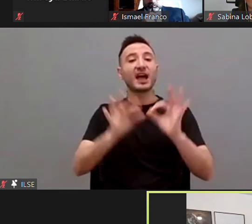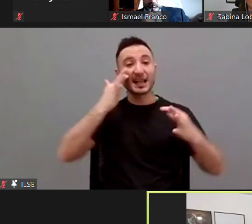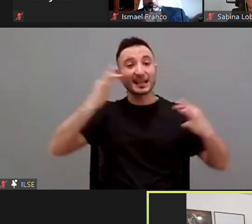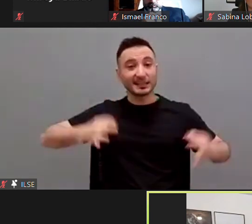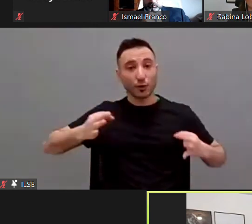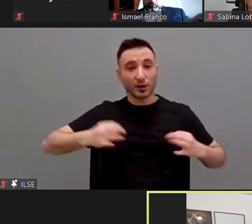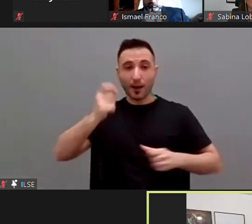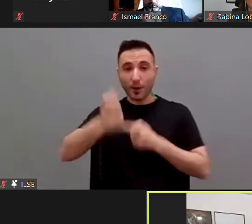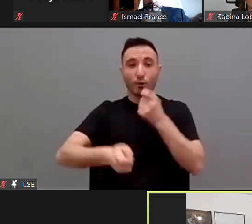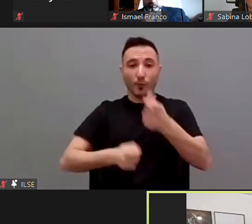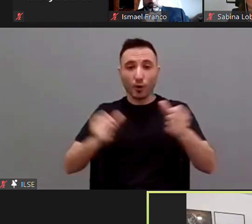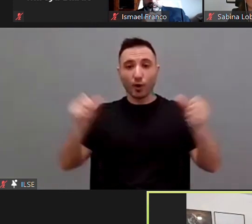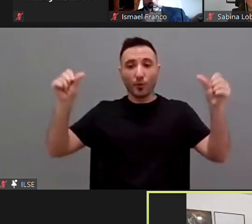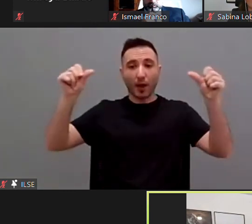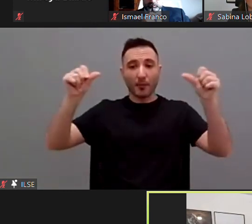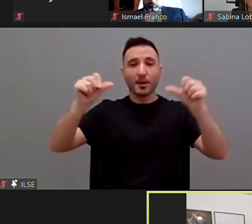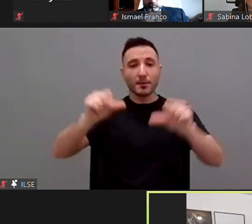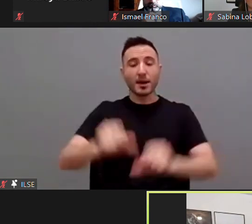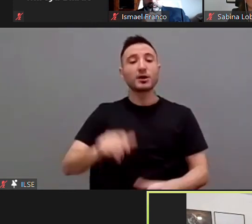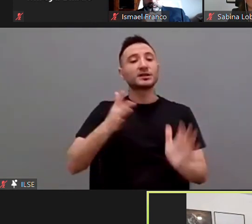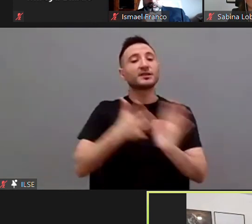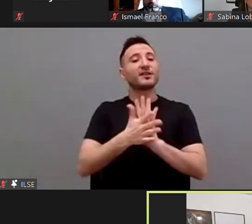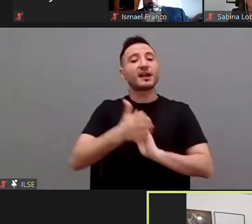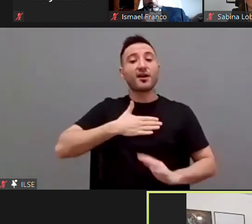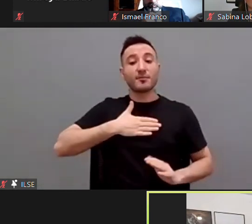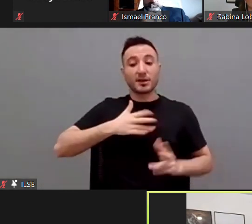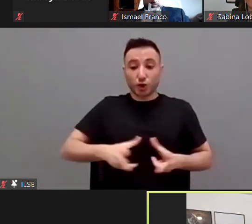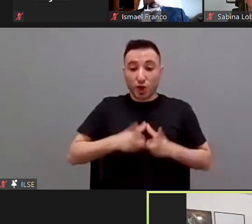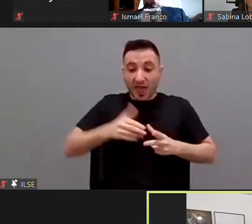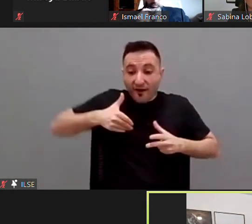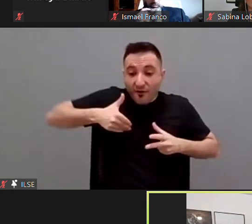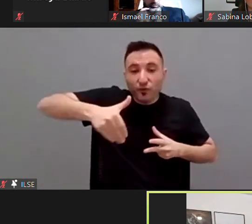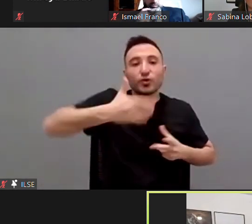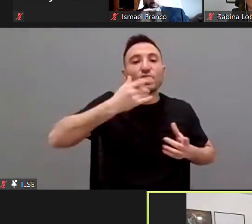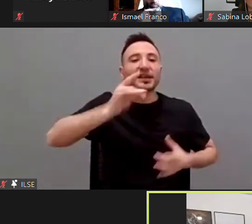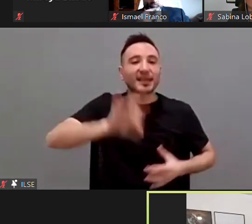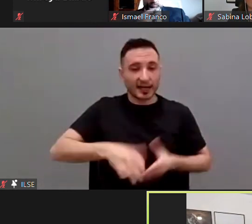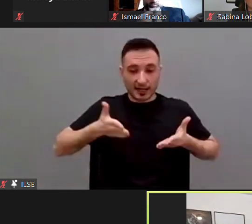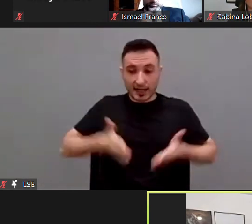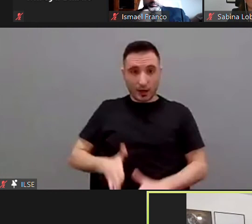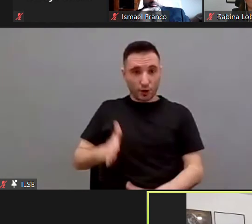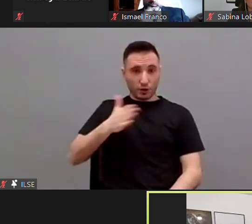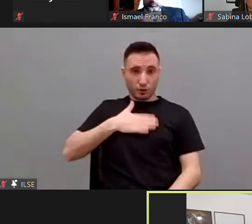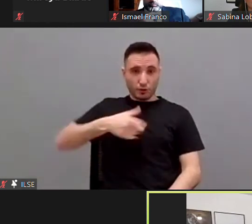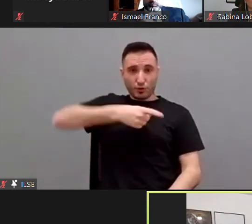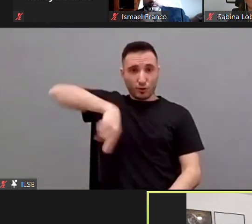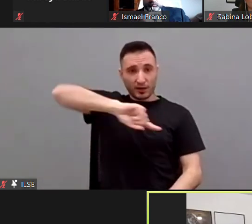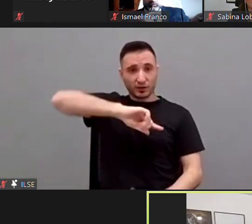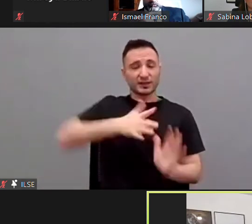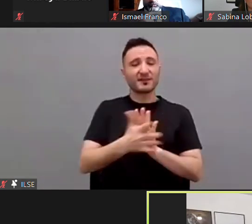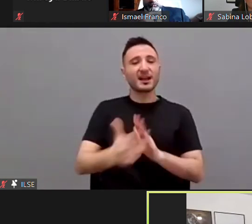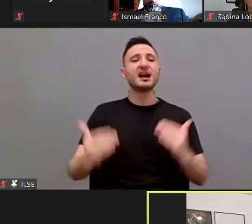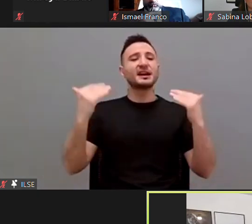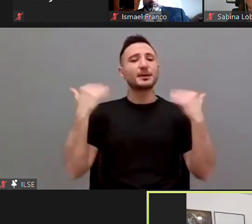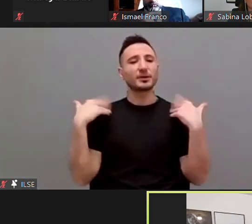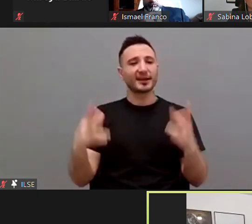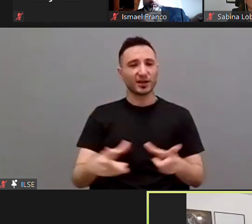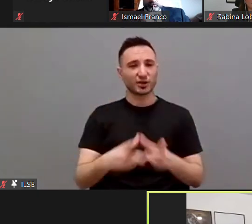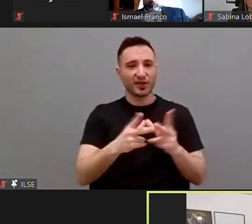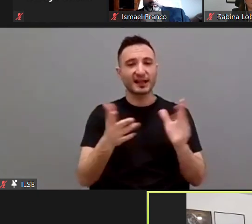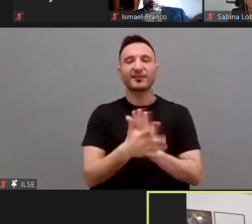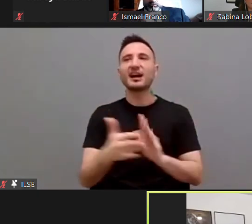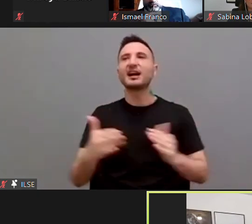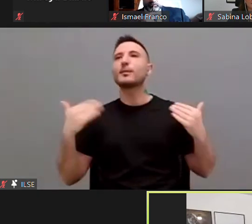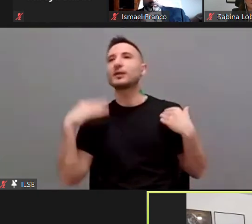es el futuro de la sociedad, nuestros hijos y nuestras hijas, no se está teniendo en cuenta. Eso es una responsabilidad social. No es una responsabilidad solo de los padres y las madres, sino es